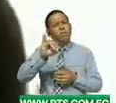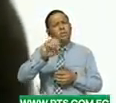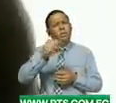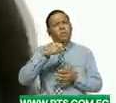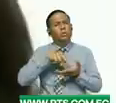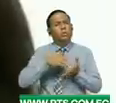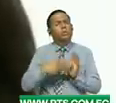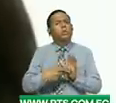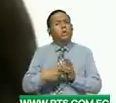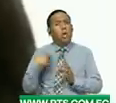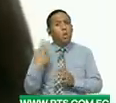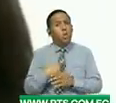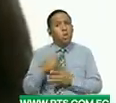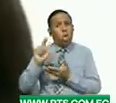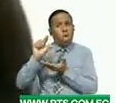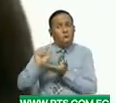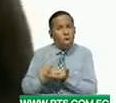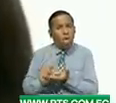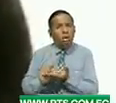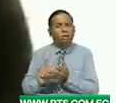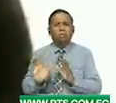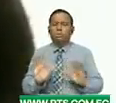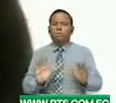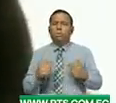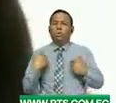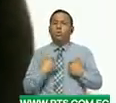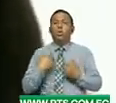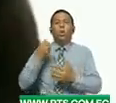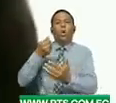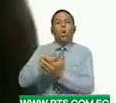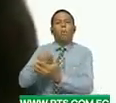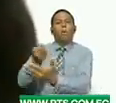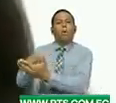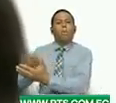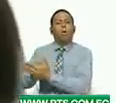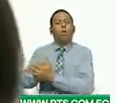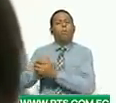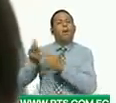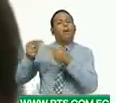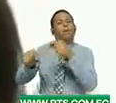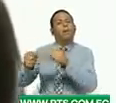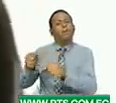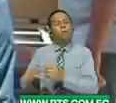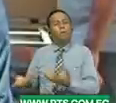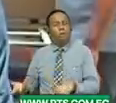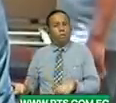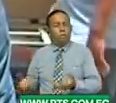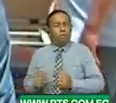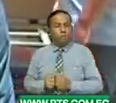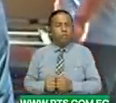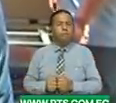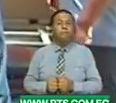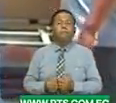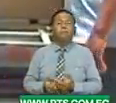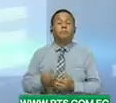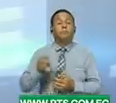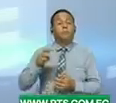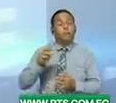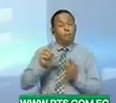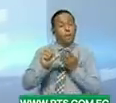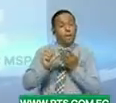presupuestario no tenemos. Nosotros adquiriremos directamente a las farmacéuticas sin necesidad de pasar a través de los distribuidores. El MSP